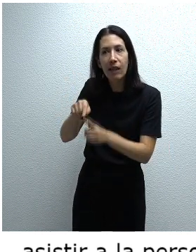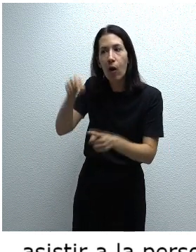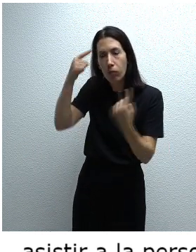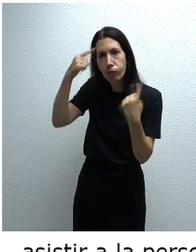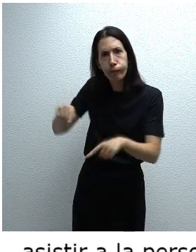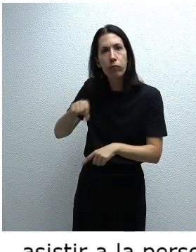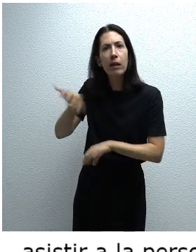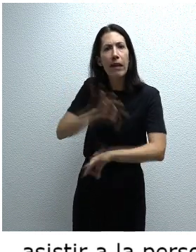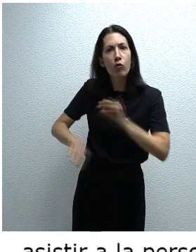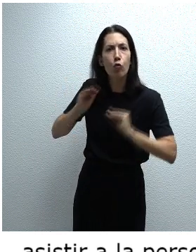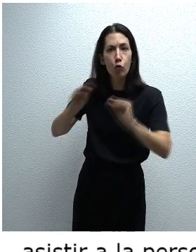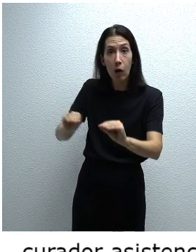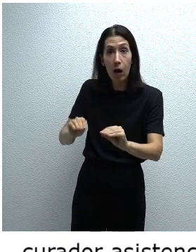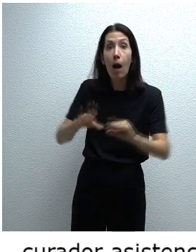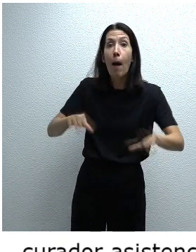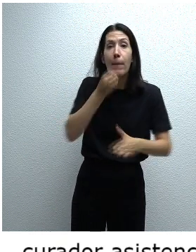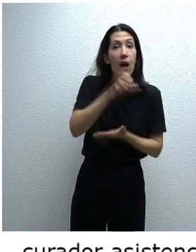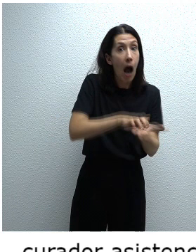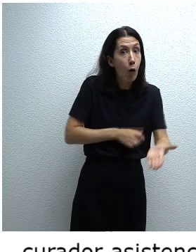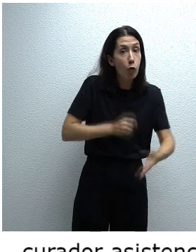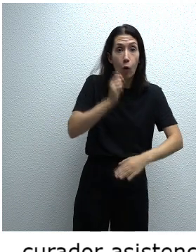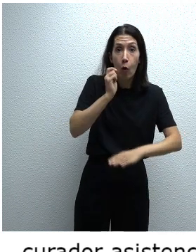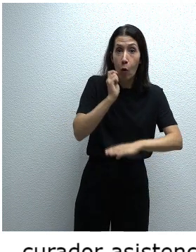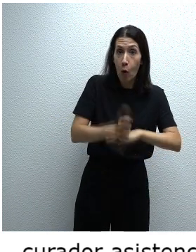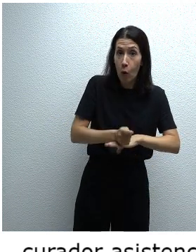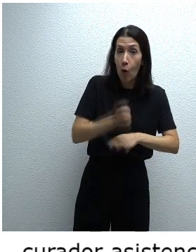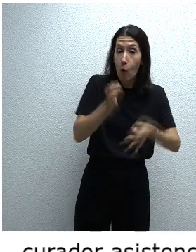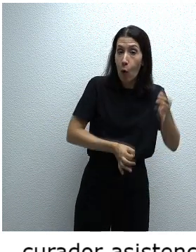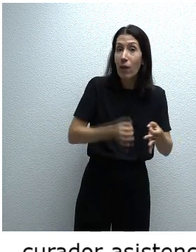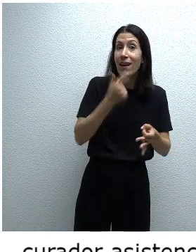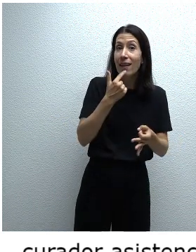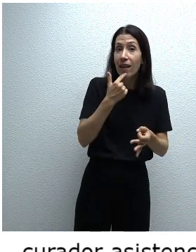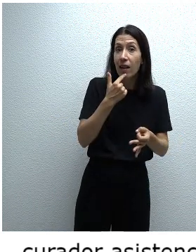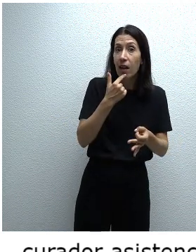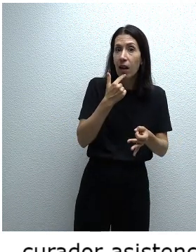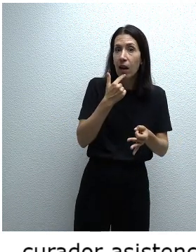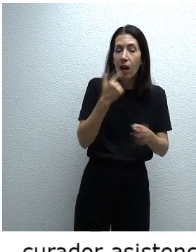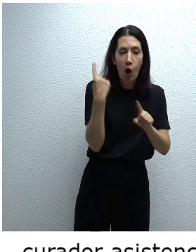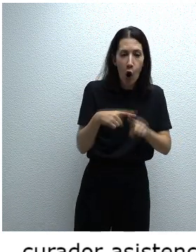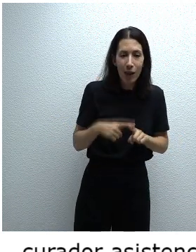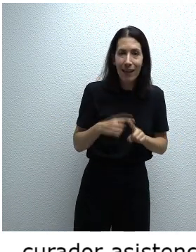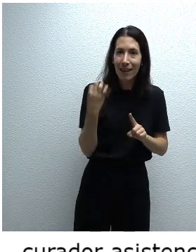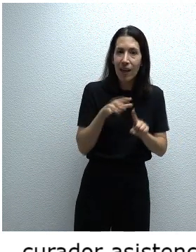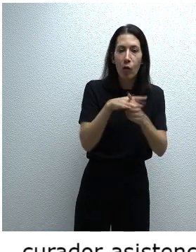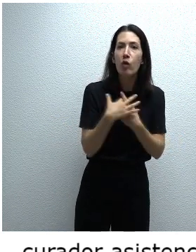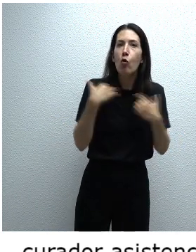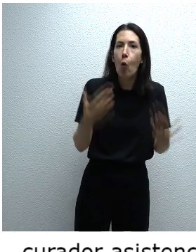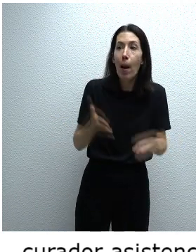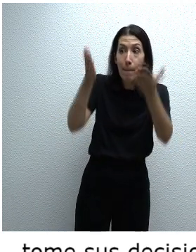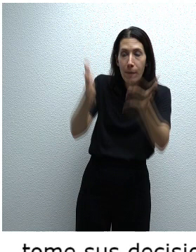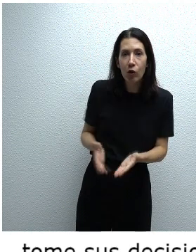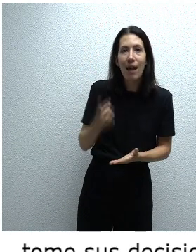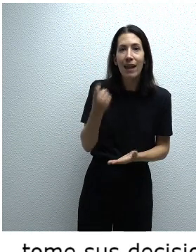sus decisiones. El auto judicial de curatela asistencial lo que dirá es para qué actos esa persona precisa